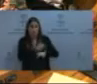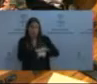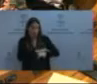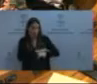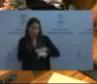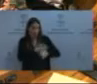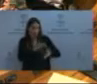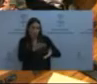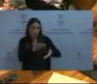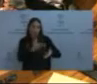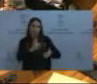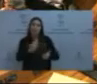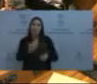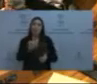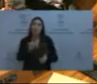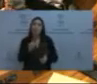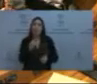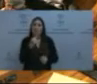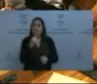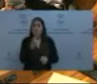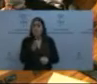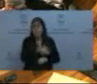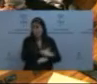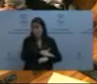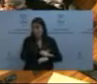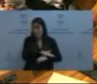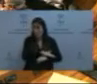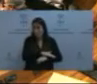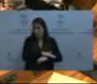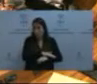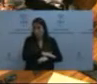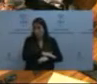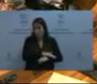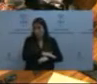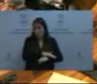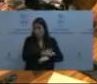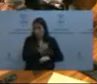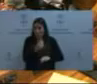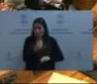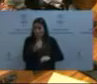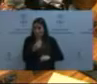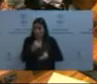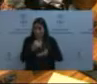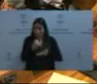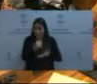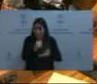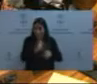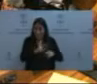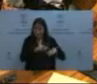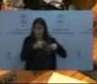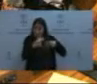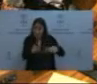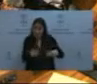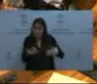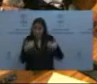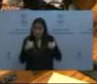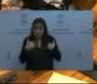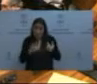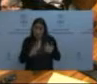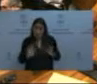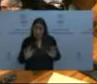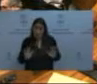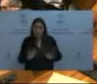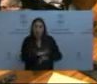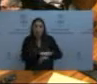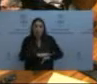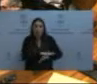lo primero que tengo que decirle es que al Gobierno no nos corresponde devolver herencias. Al Gobierno lo que